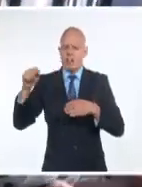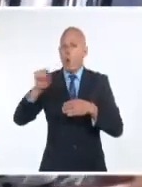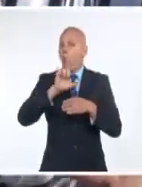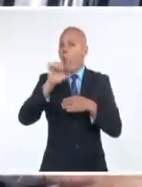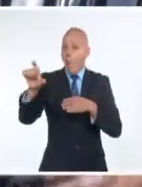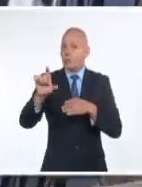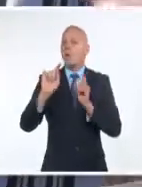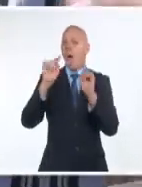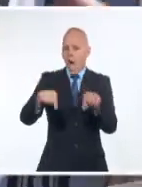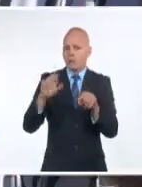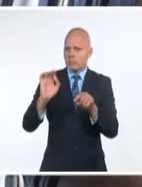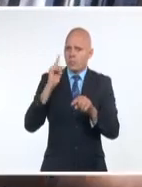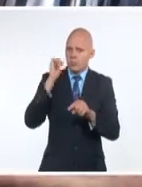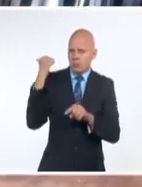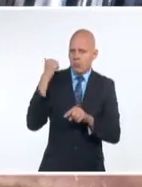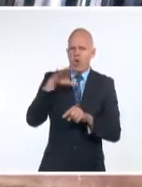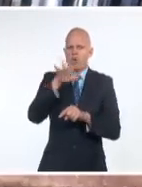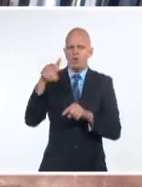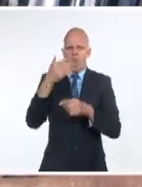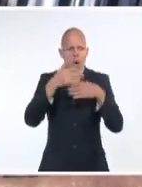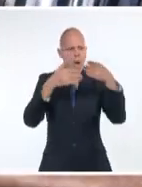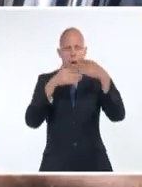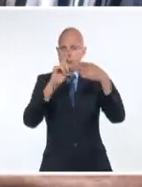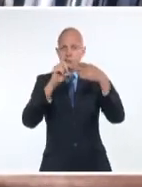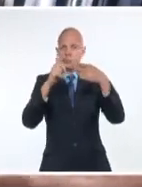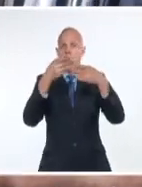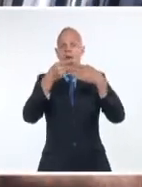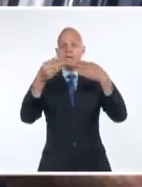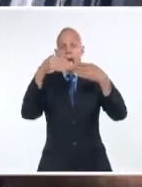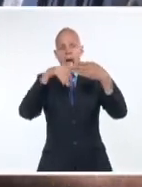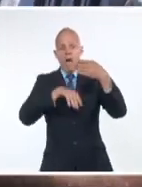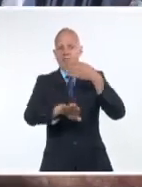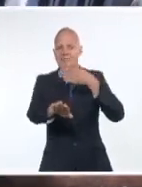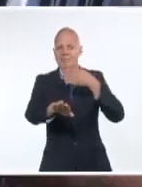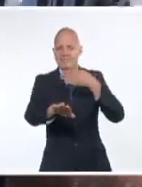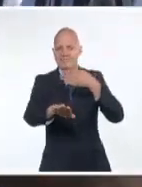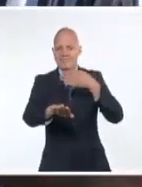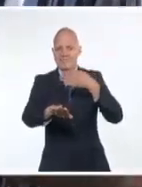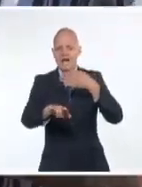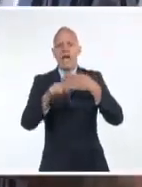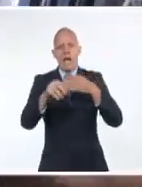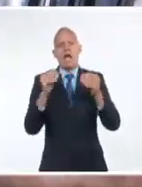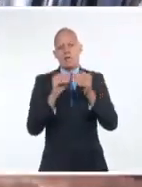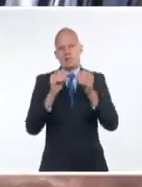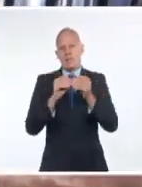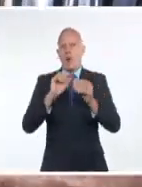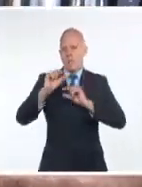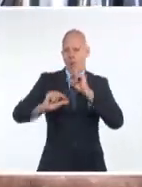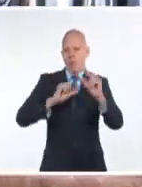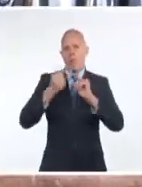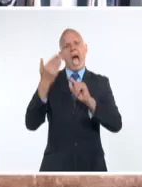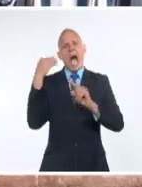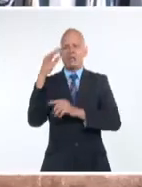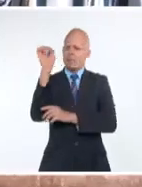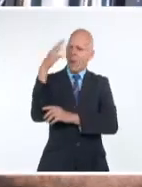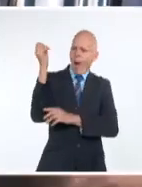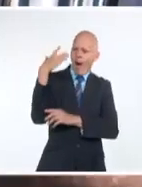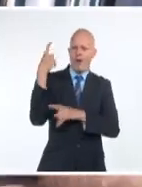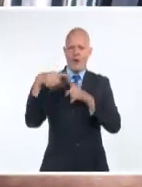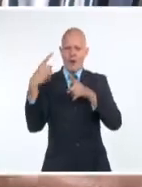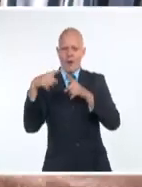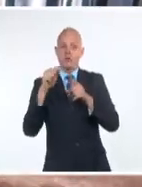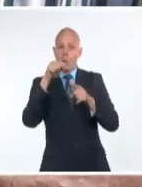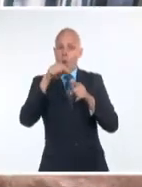obras semisoterradas, o sea, como ya estamos a finales del siglo XIX, van a estar actualizadas a esos cambios, ¿no?,